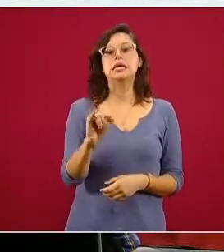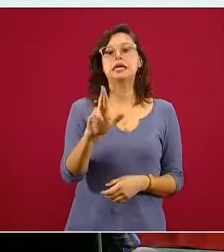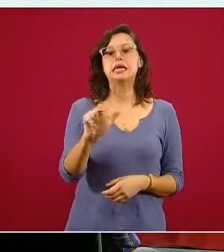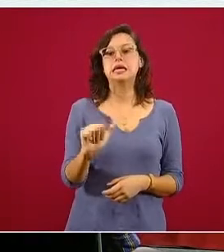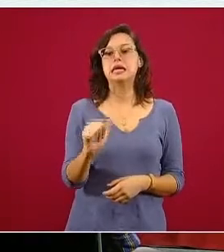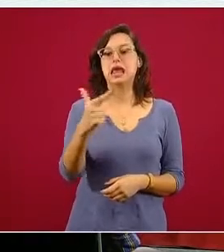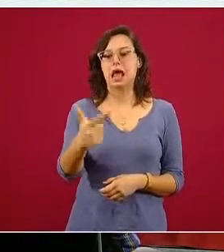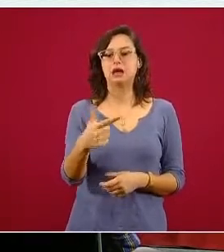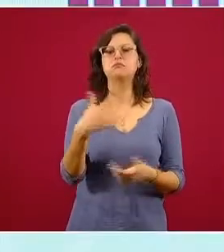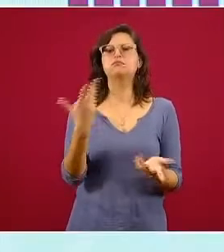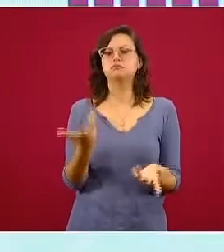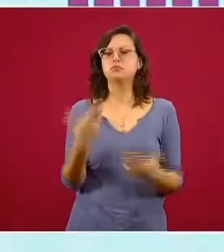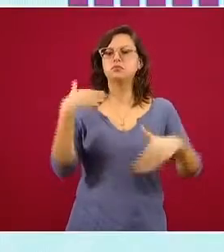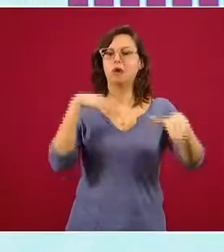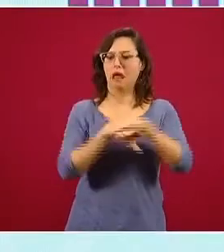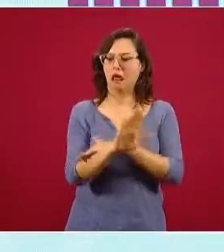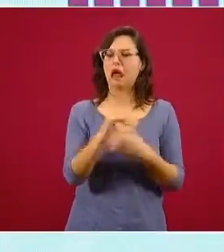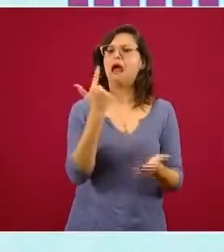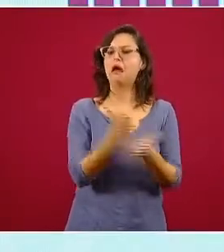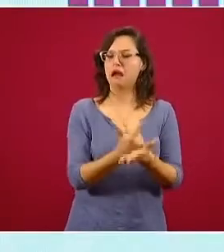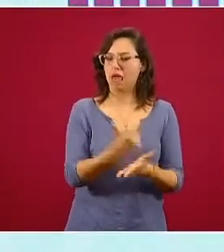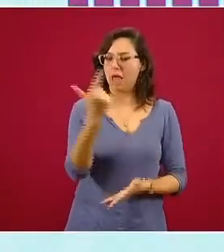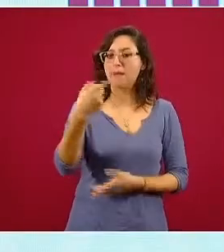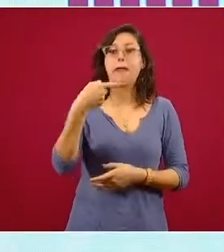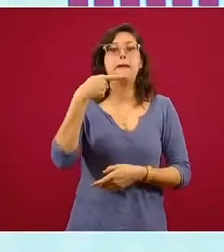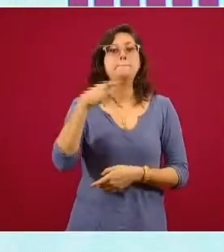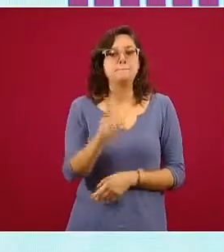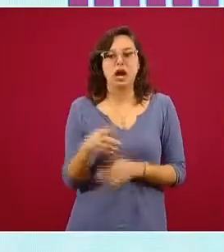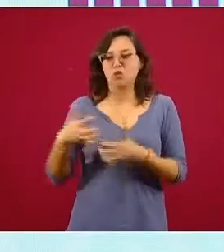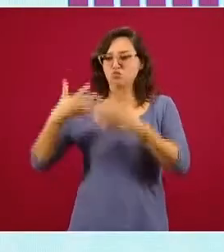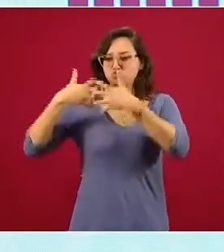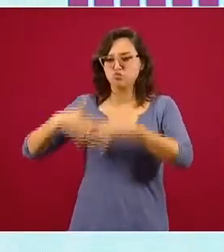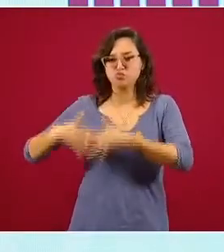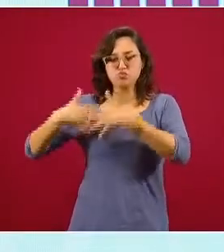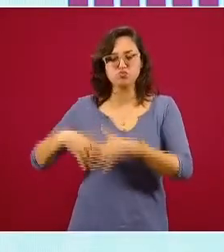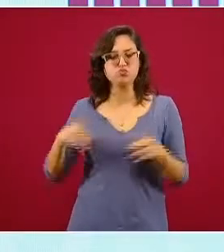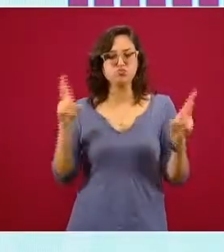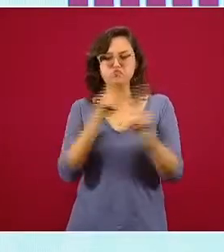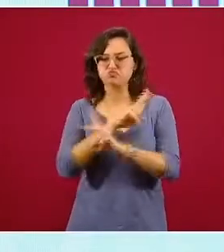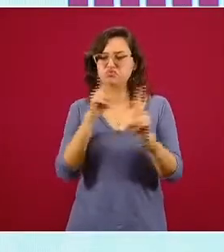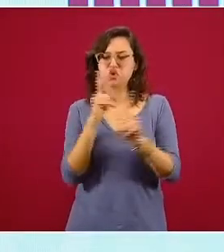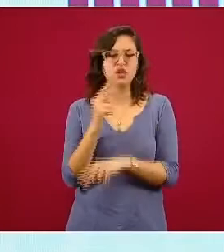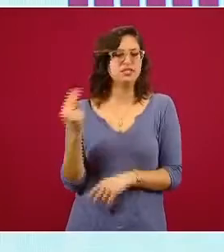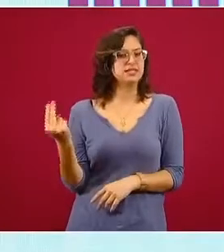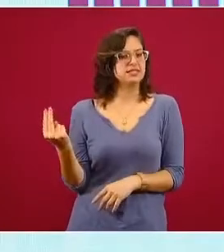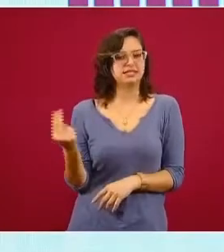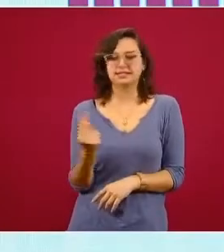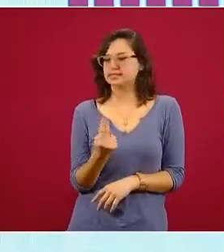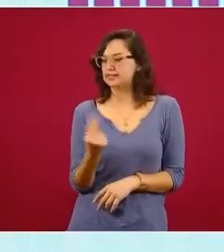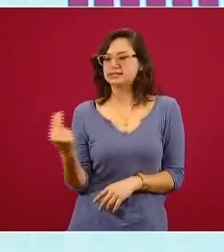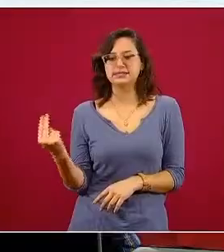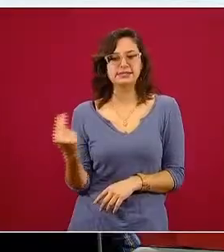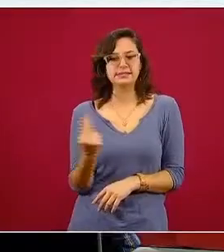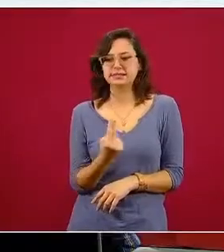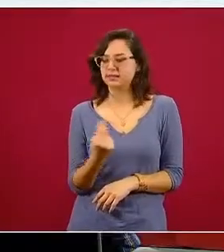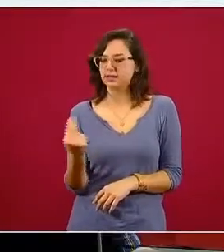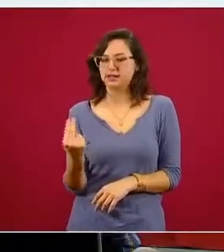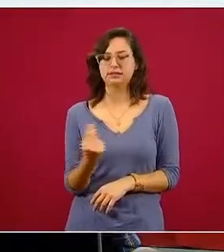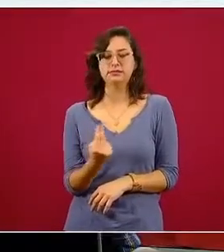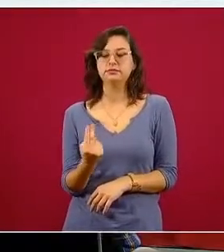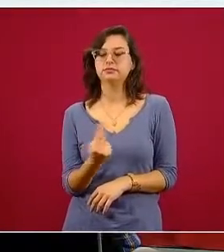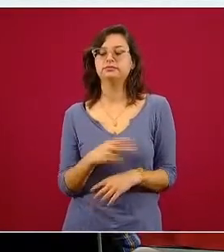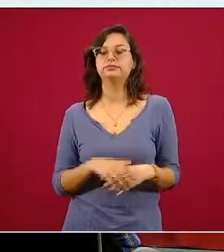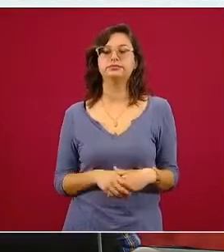para los pacientes graves, pero que no requieren todavía en ese momento de ventilación mecánica